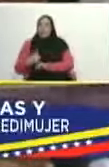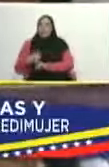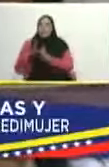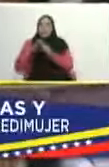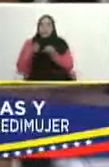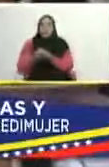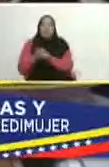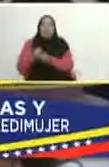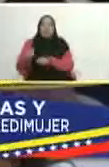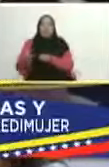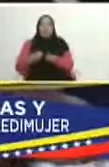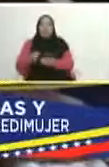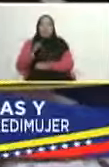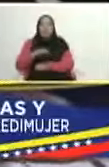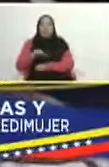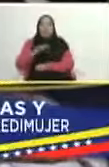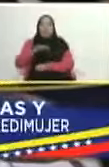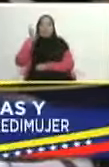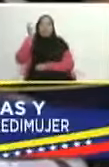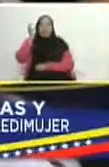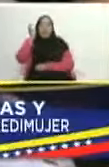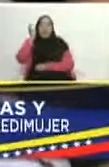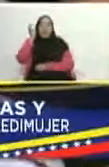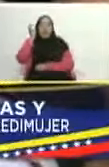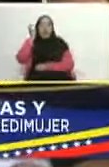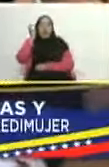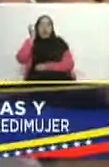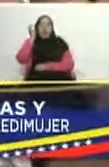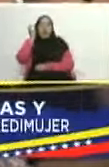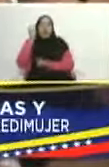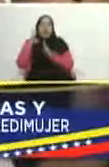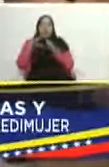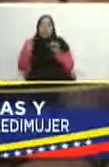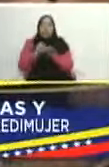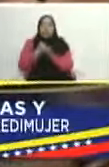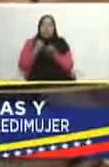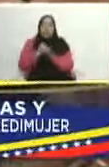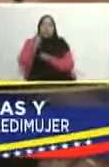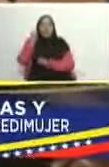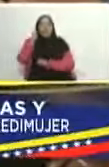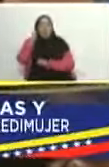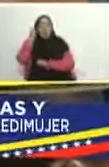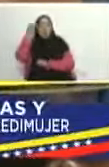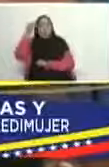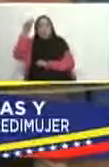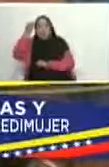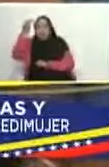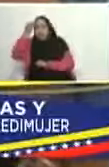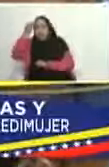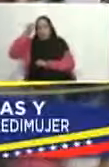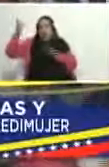los movimientos feministas. Saludar a las mujeres de los comités de mujeres.